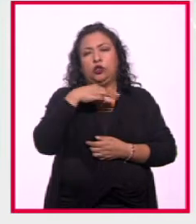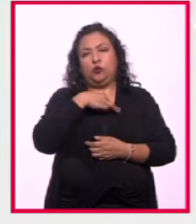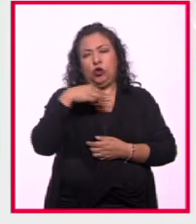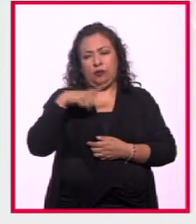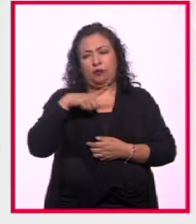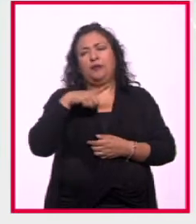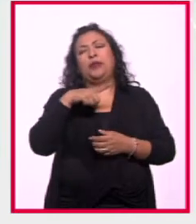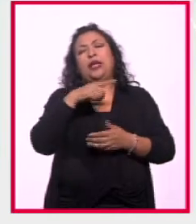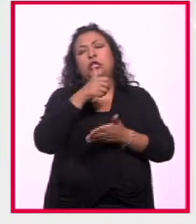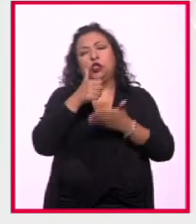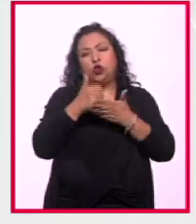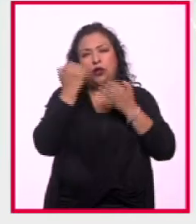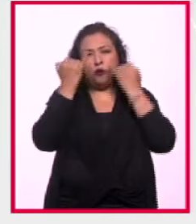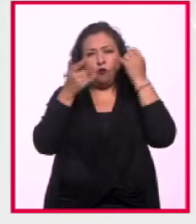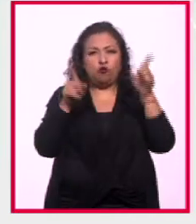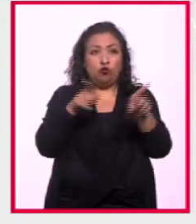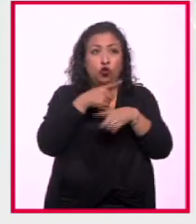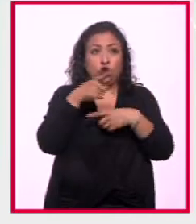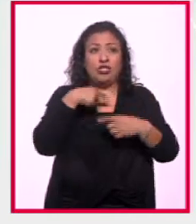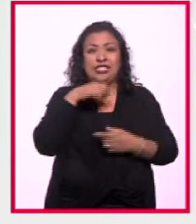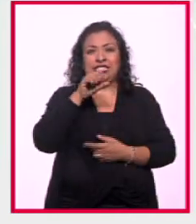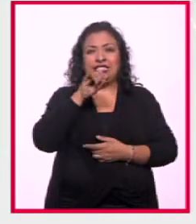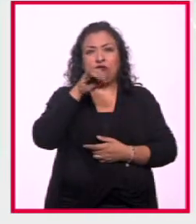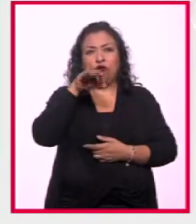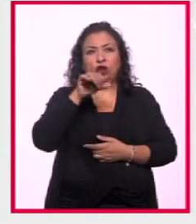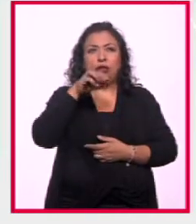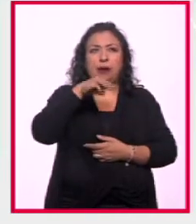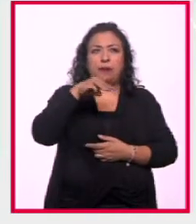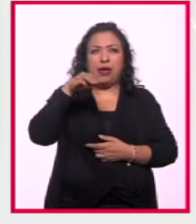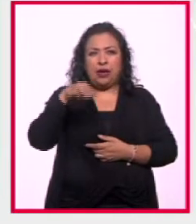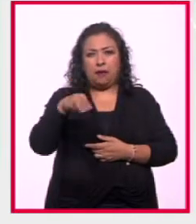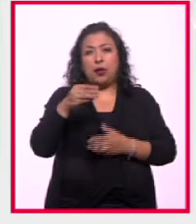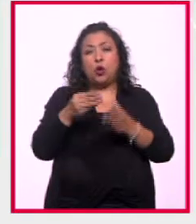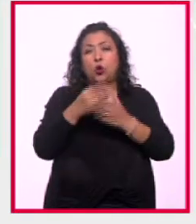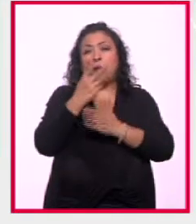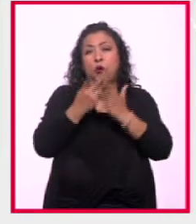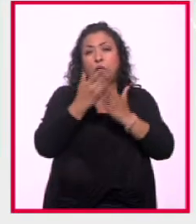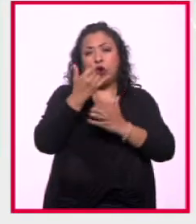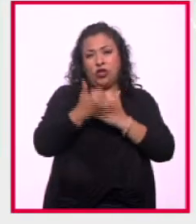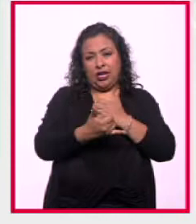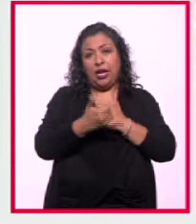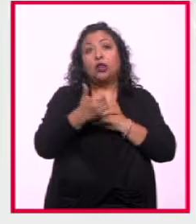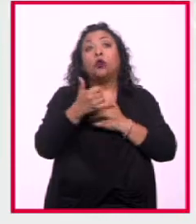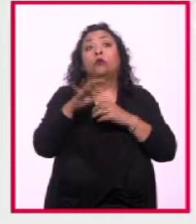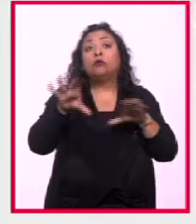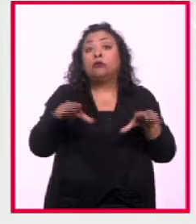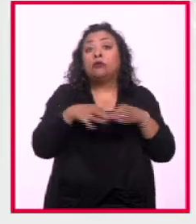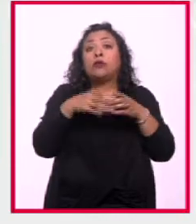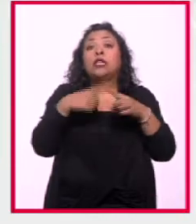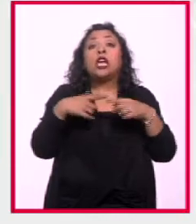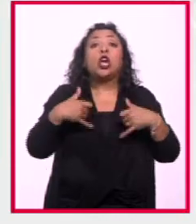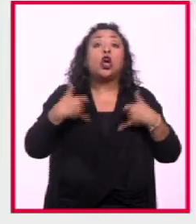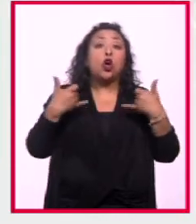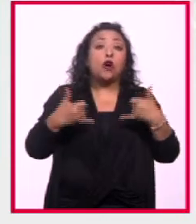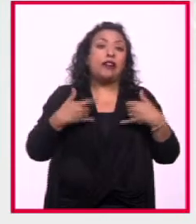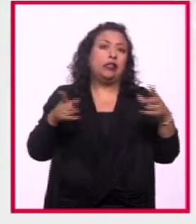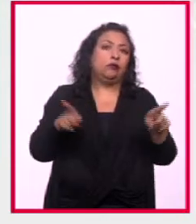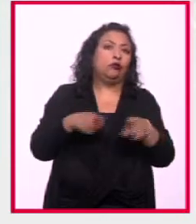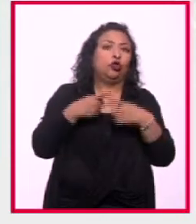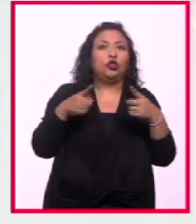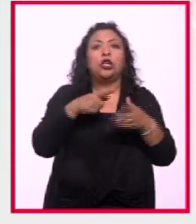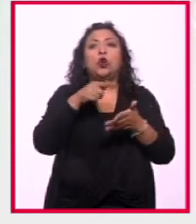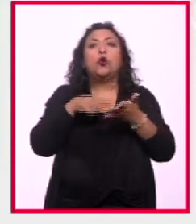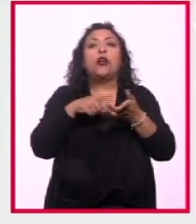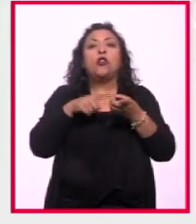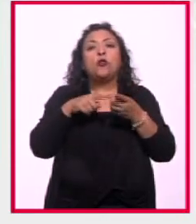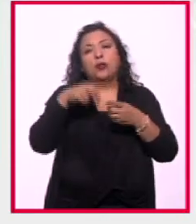de la música sinfónica m/m es el nuevo proyecto del evento que se conformó por jóvenes intérpretes provenientes